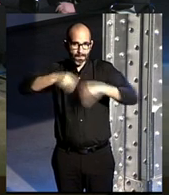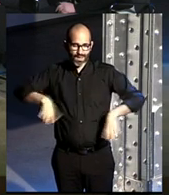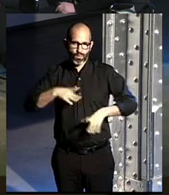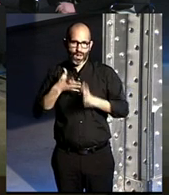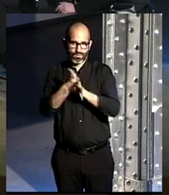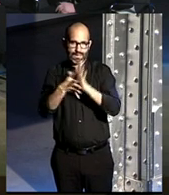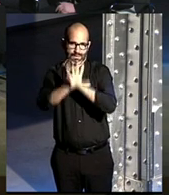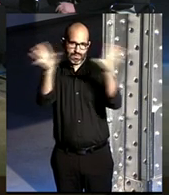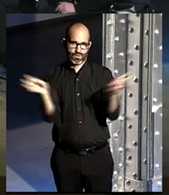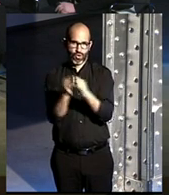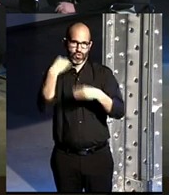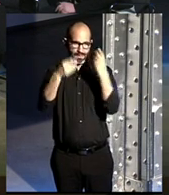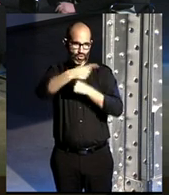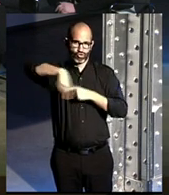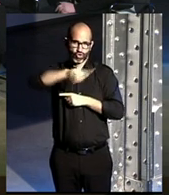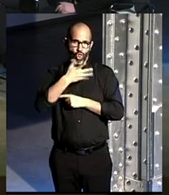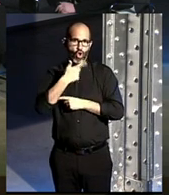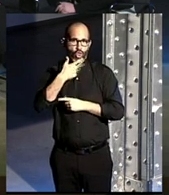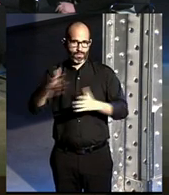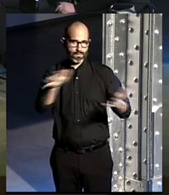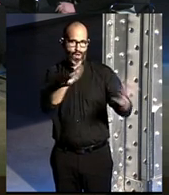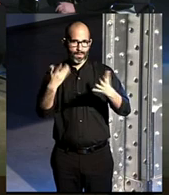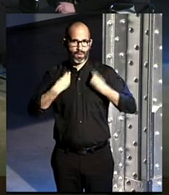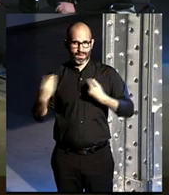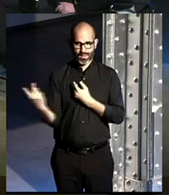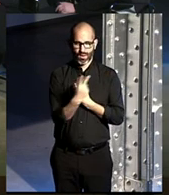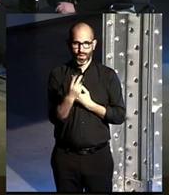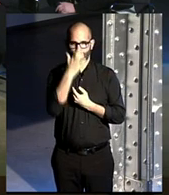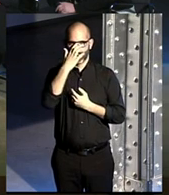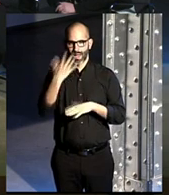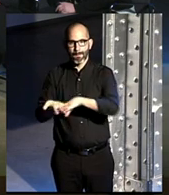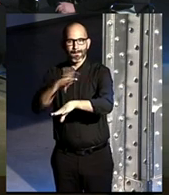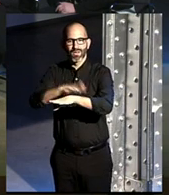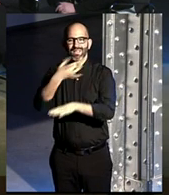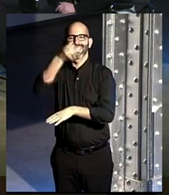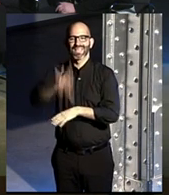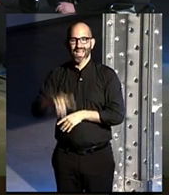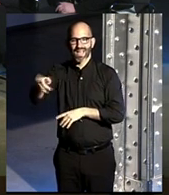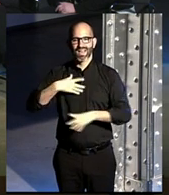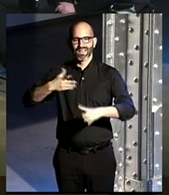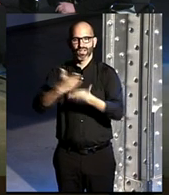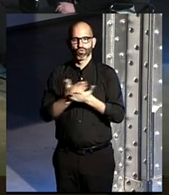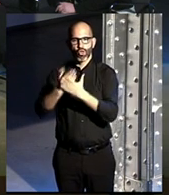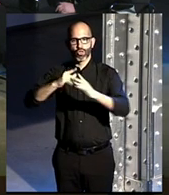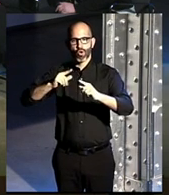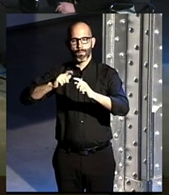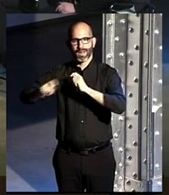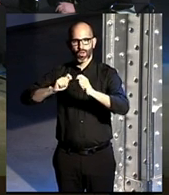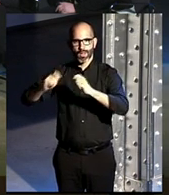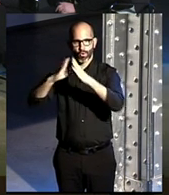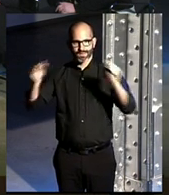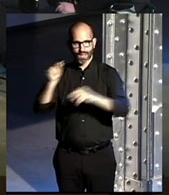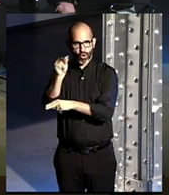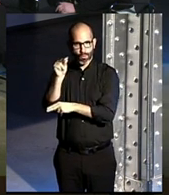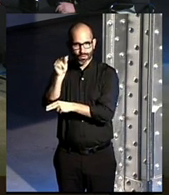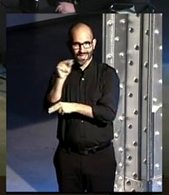me imagino que casi nadie aquí será el caso. César Mallorquí estudió periodismo en la Universidad Complutense y durante la